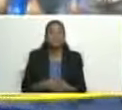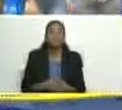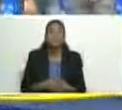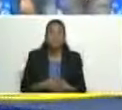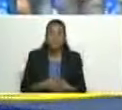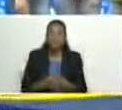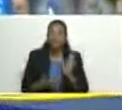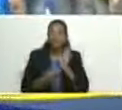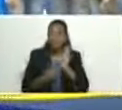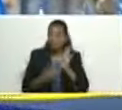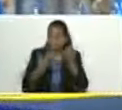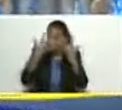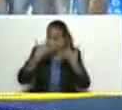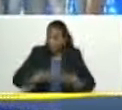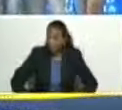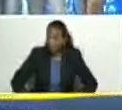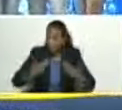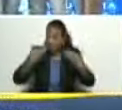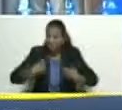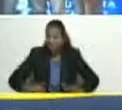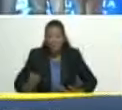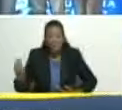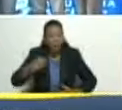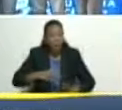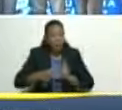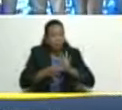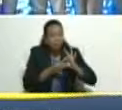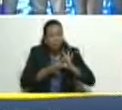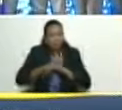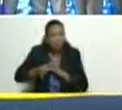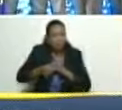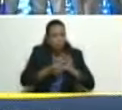Aquí estamos, más unidos que nunca.